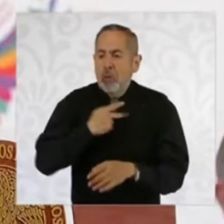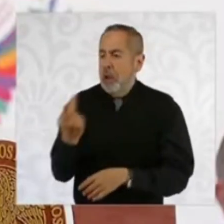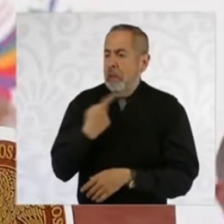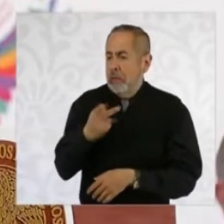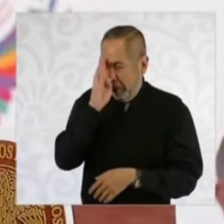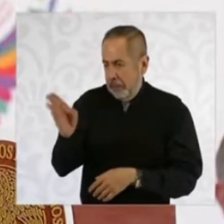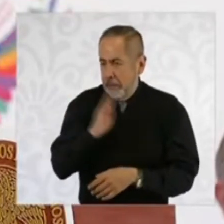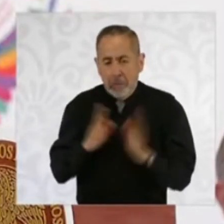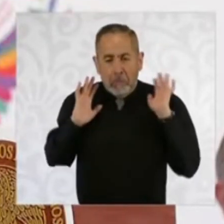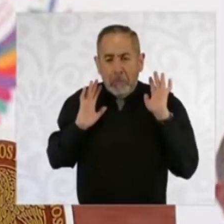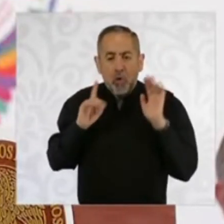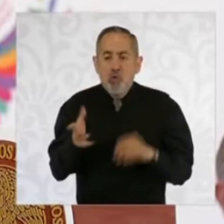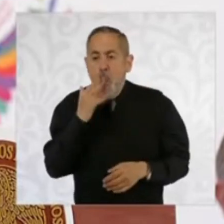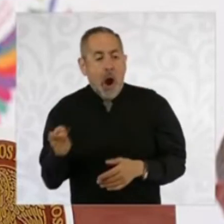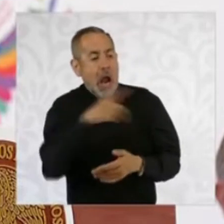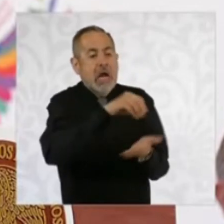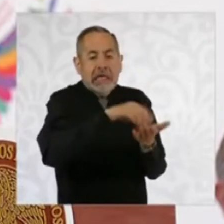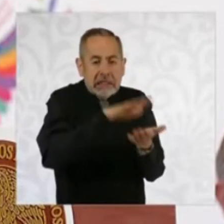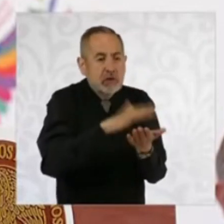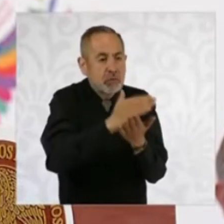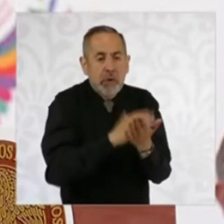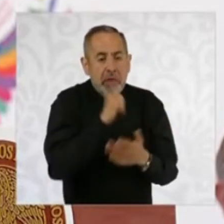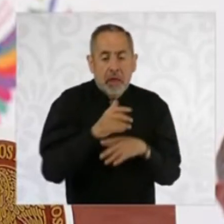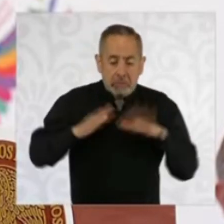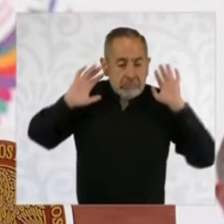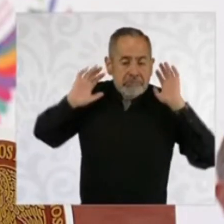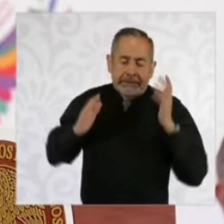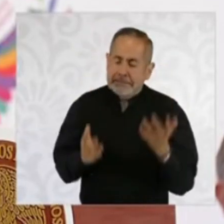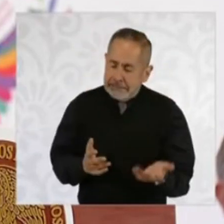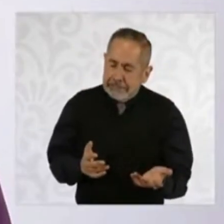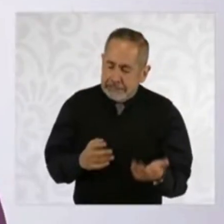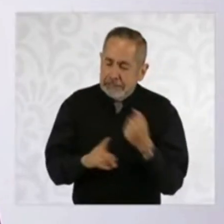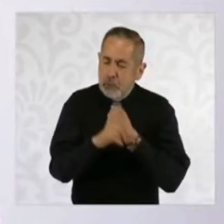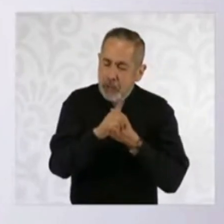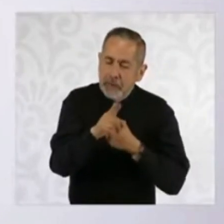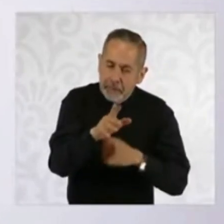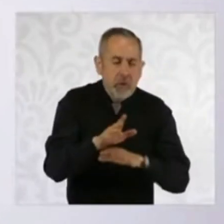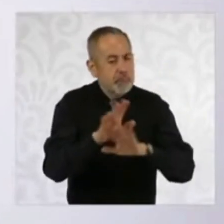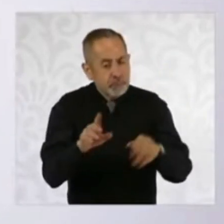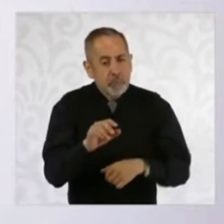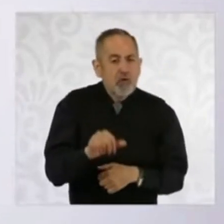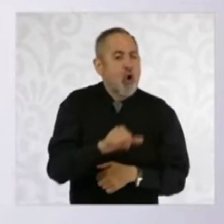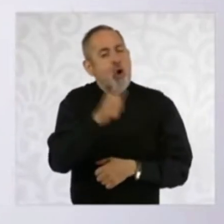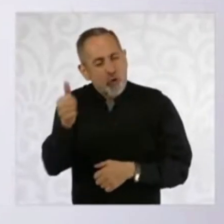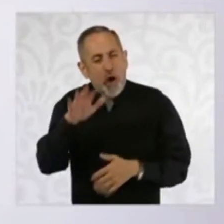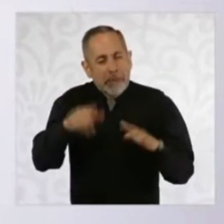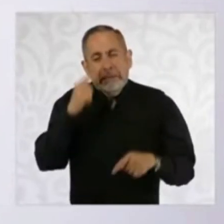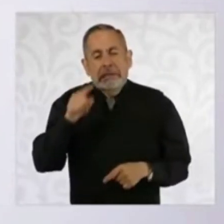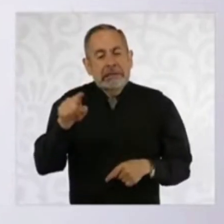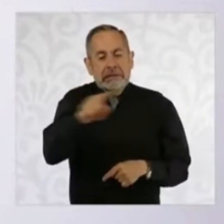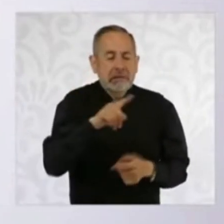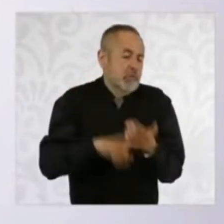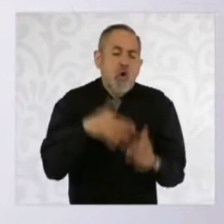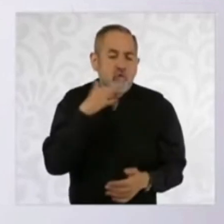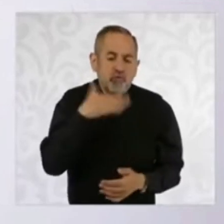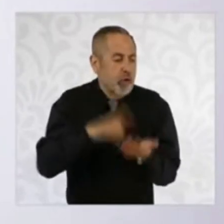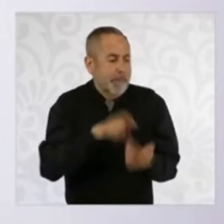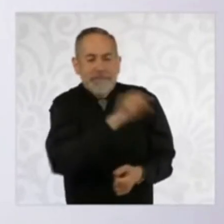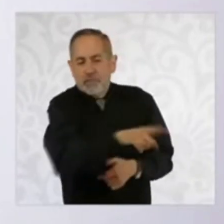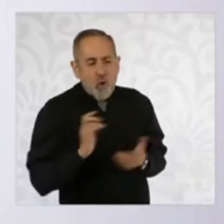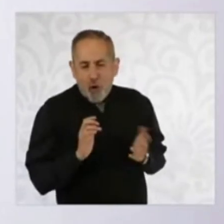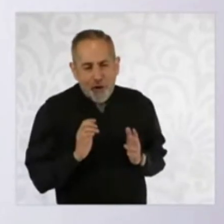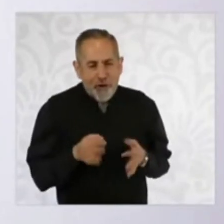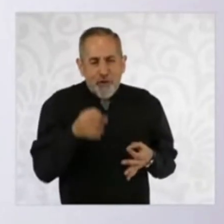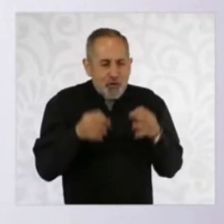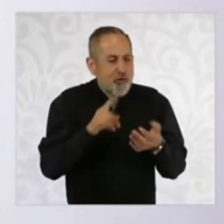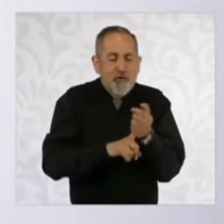pues entonces a veces se presta a estas circunstancias. En otros casos hay problemas de corrupción